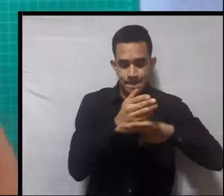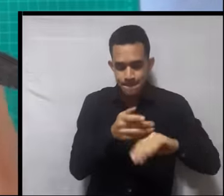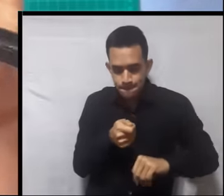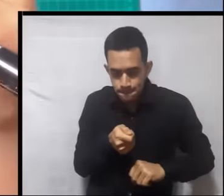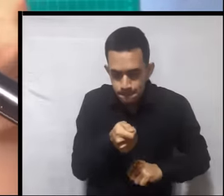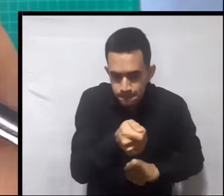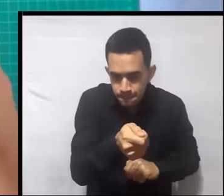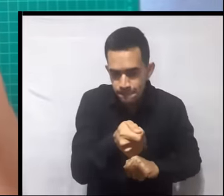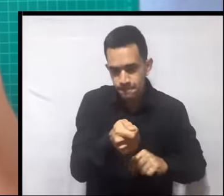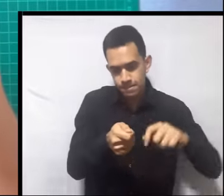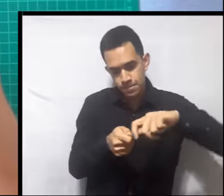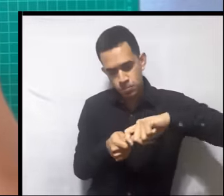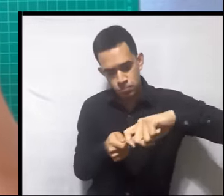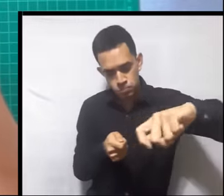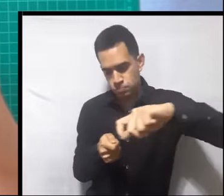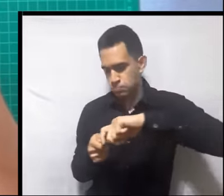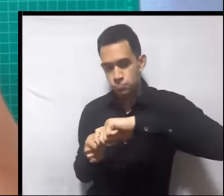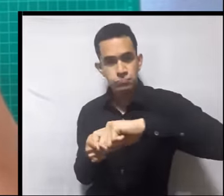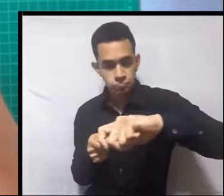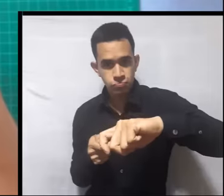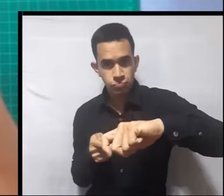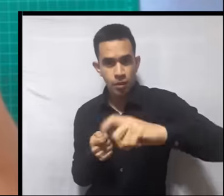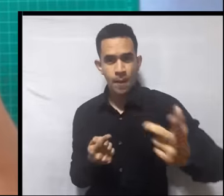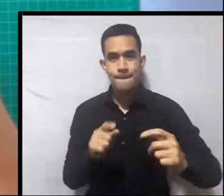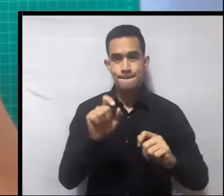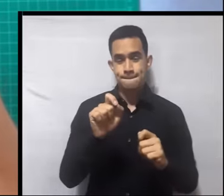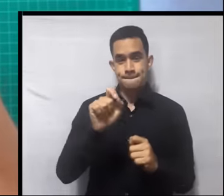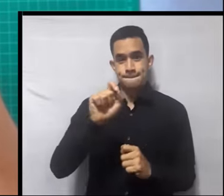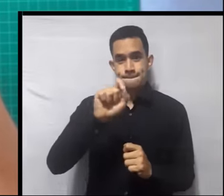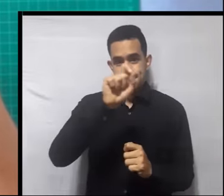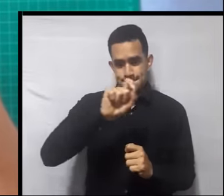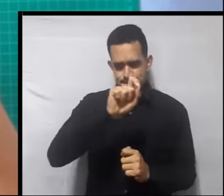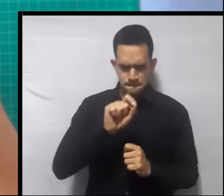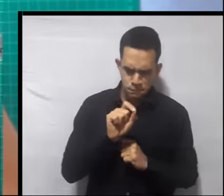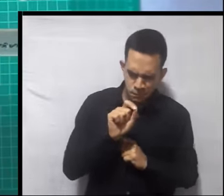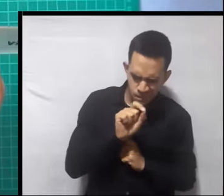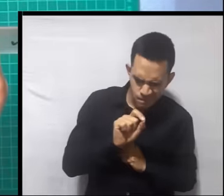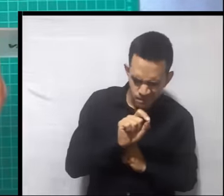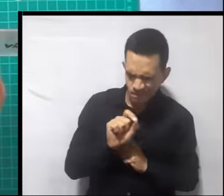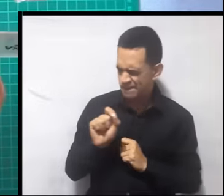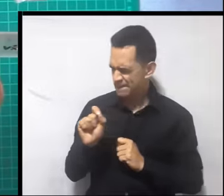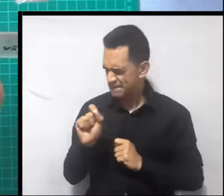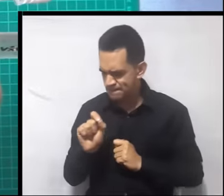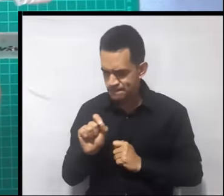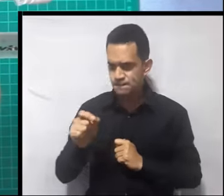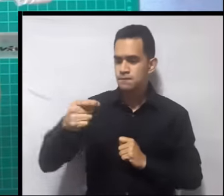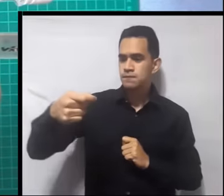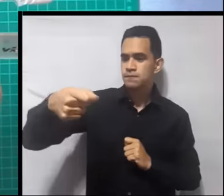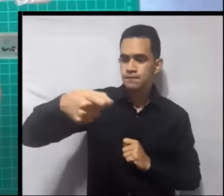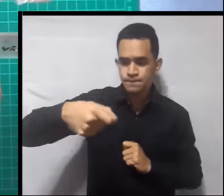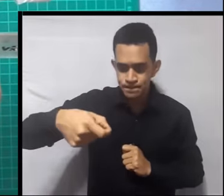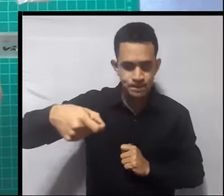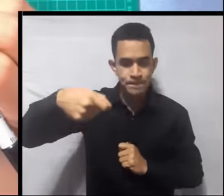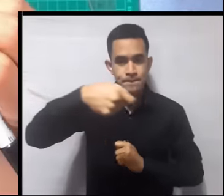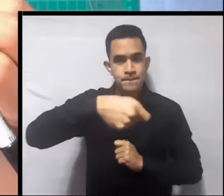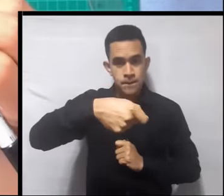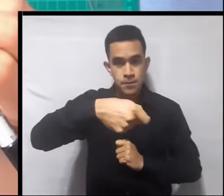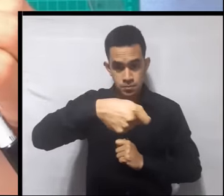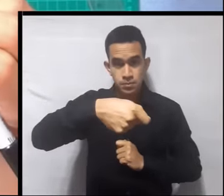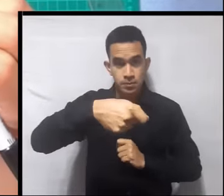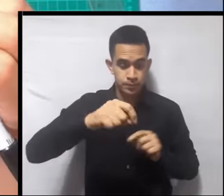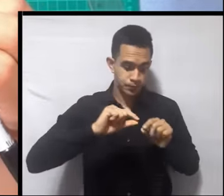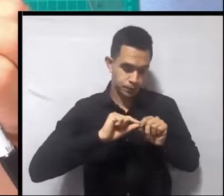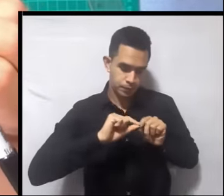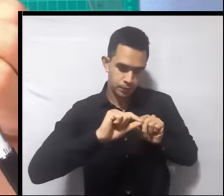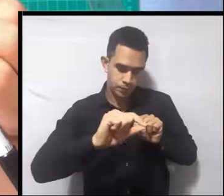mejor estabilidad del carrito, marcaremos los puntos donde se realizará la perforación, cuidando que todos se encuentren a una misma altura desde